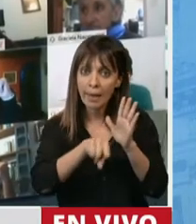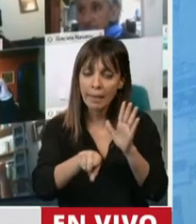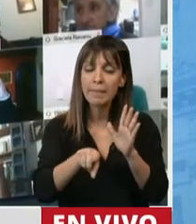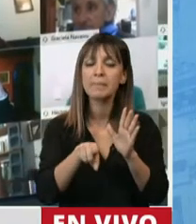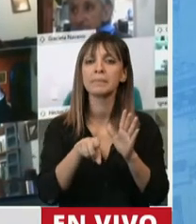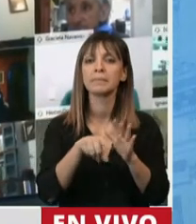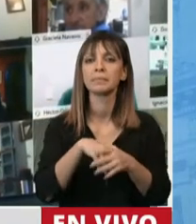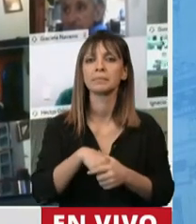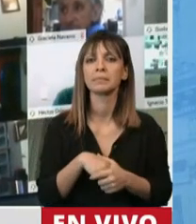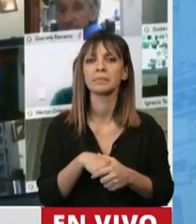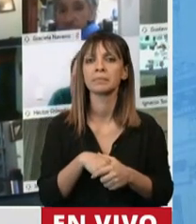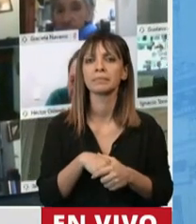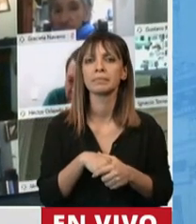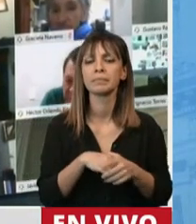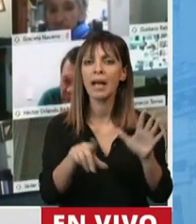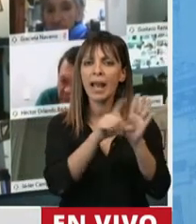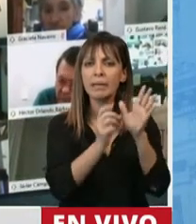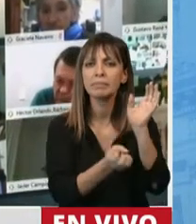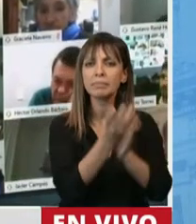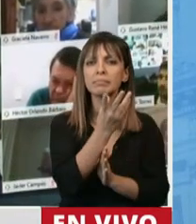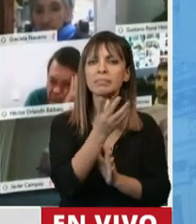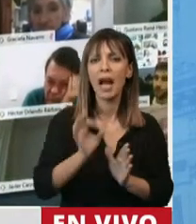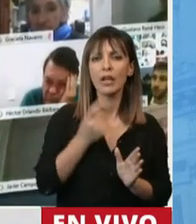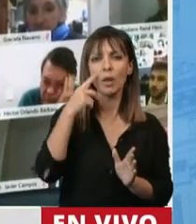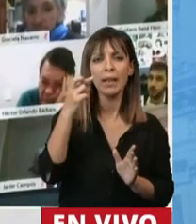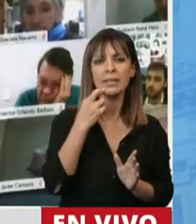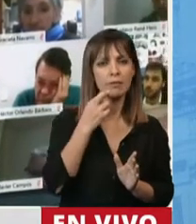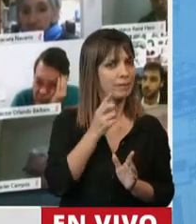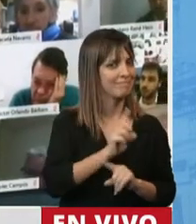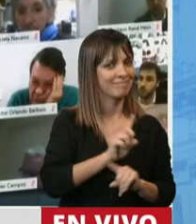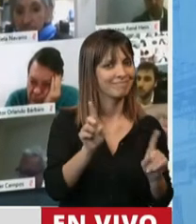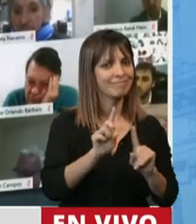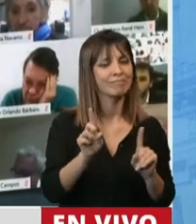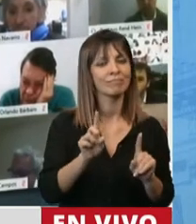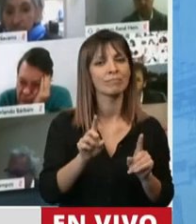no nació en el 2019, con la ley